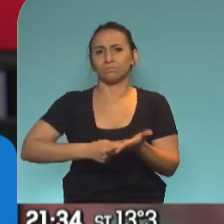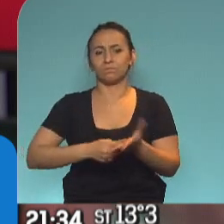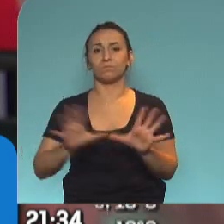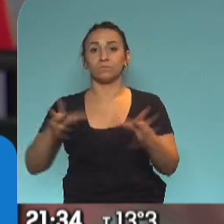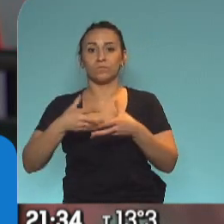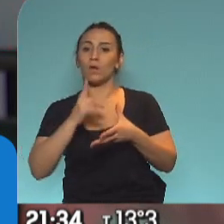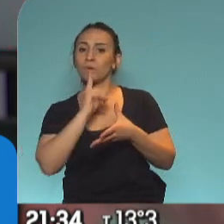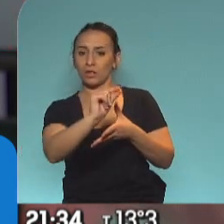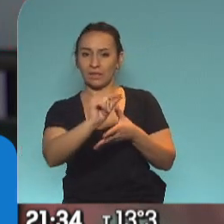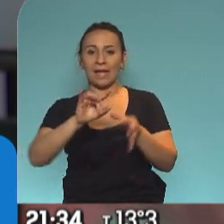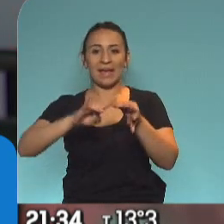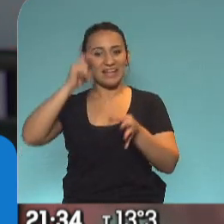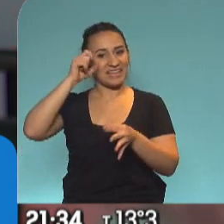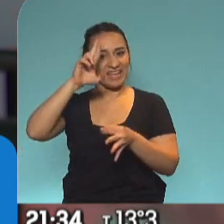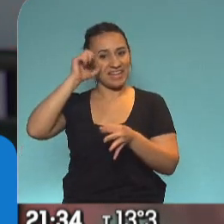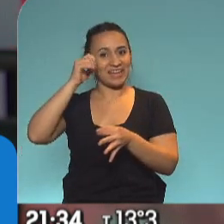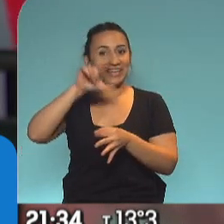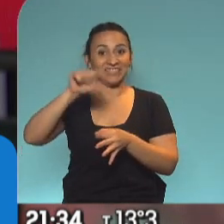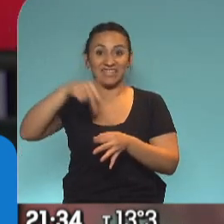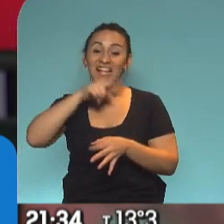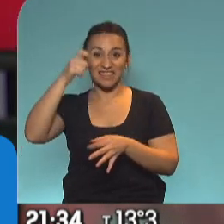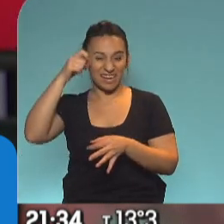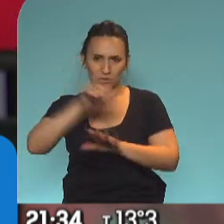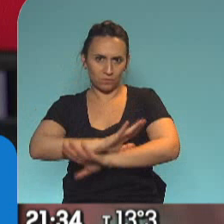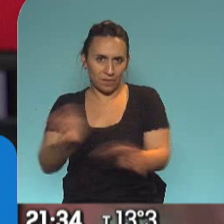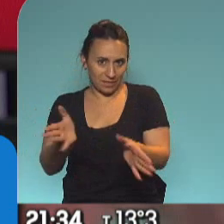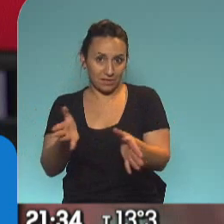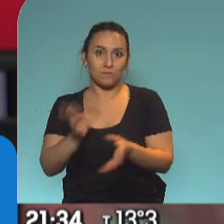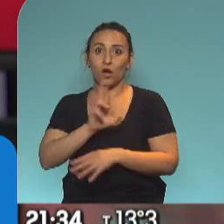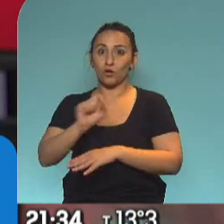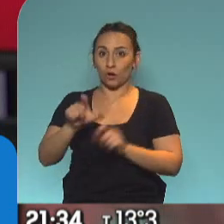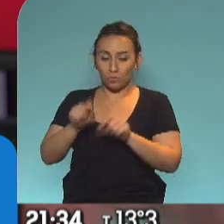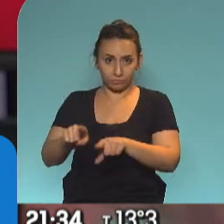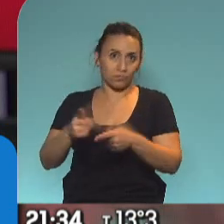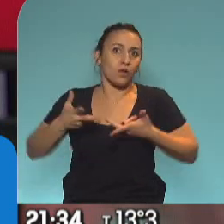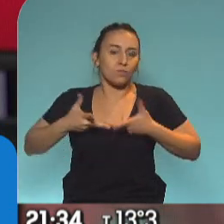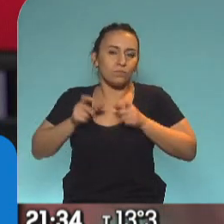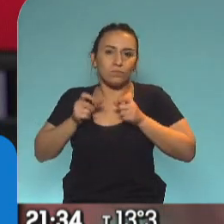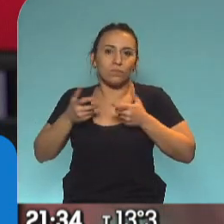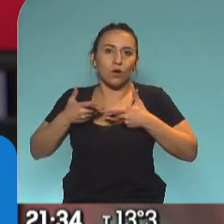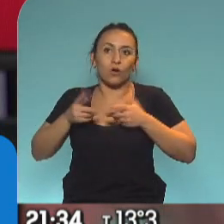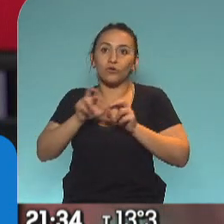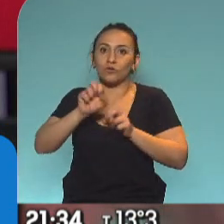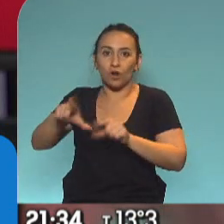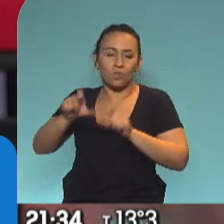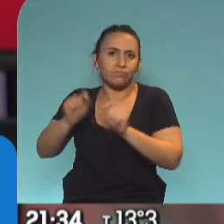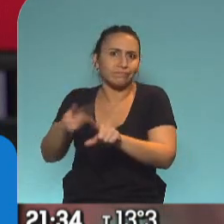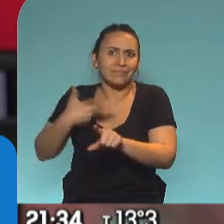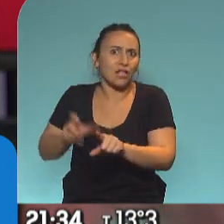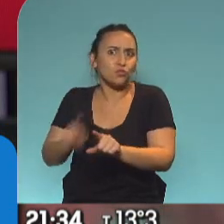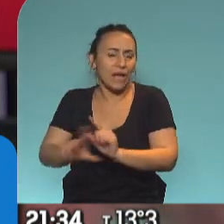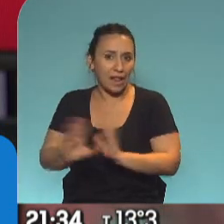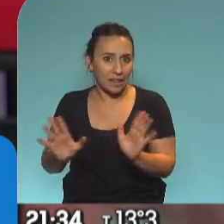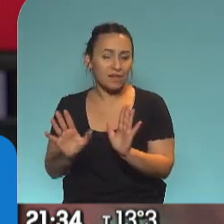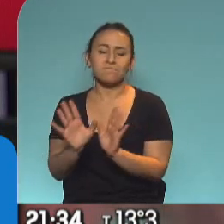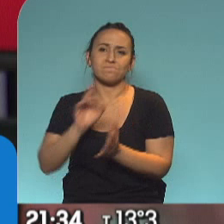que hasta ahora estaba involucrado, para delegar ese rol, que además lo tiene naturalmente, en el Ministerio Público Fiscal. Es decir,